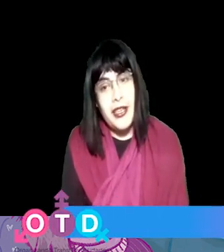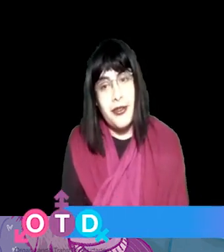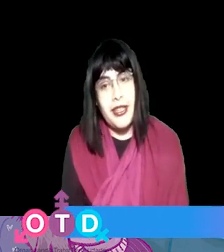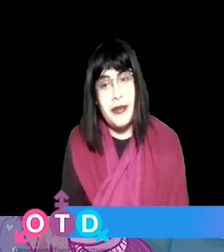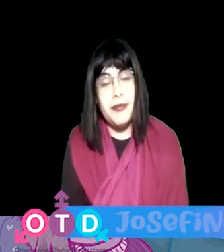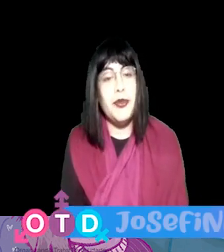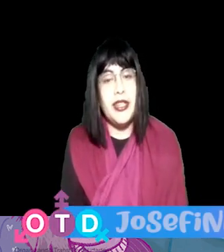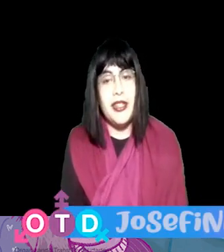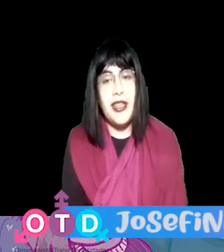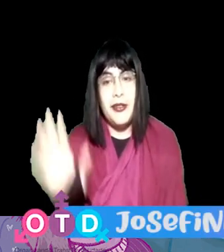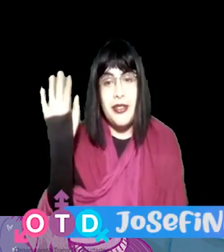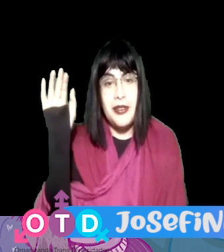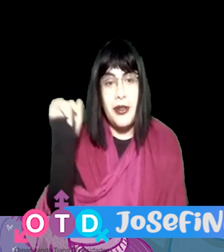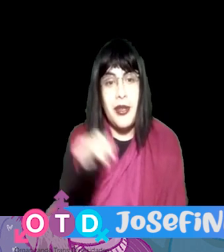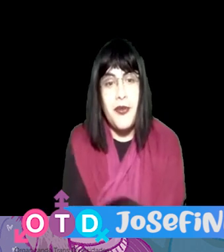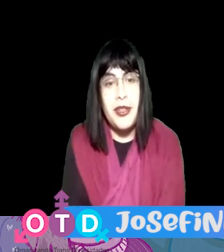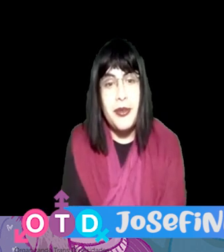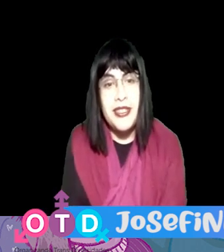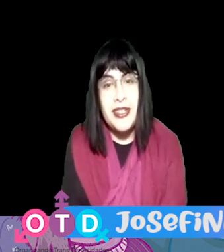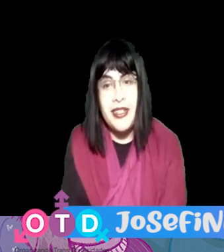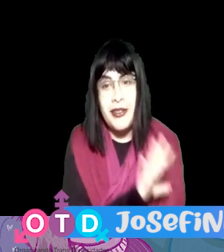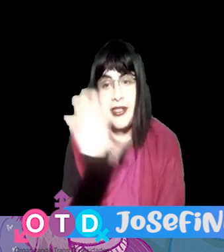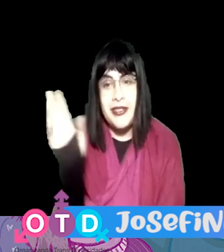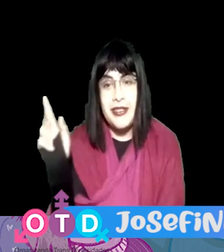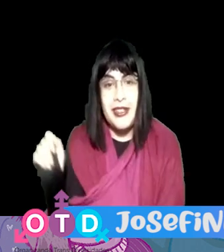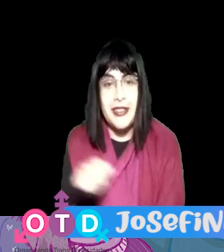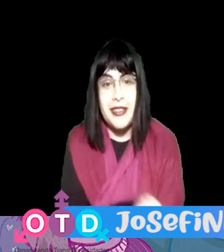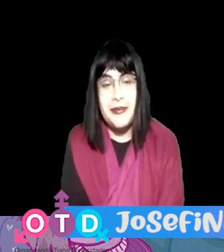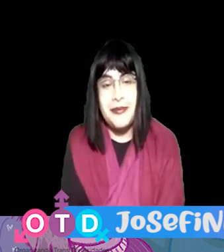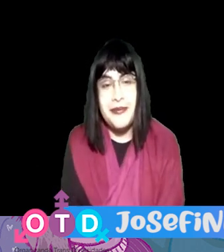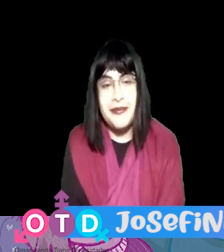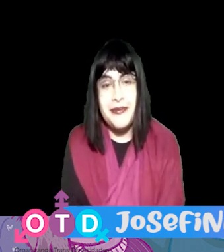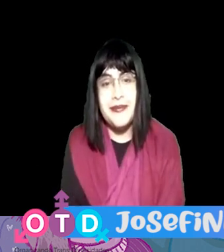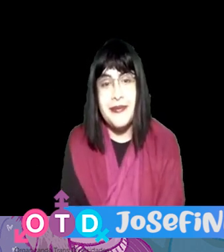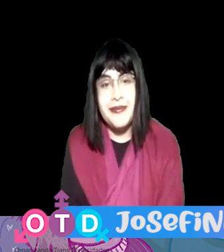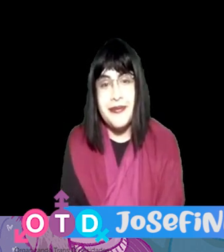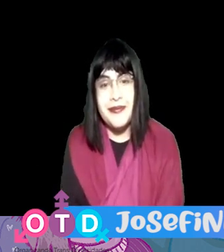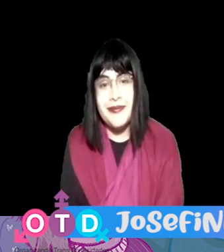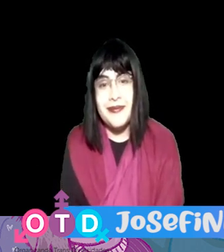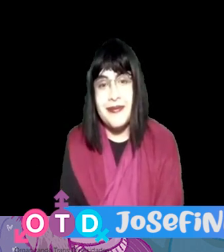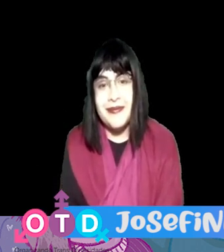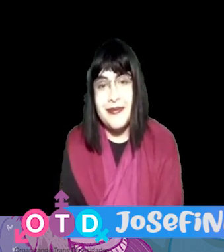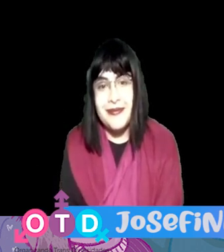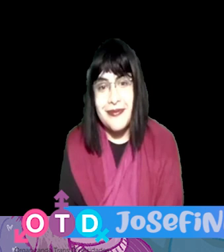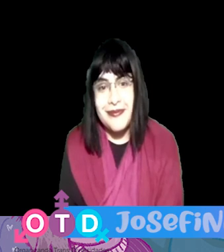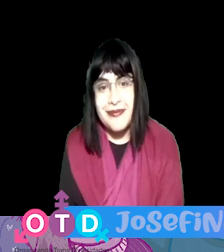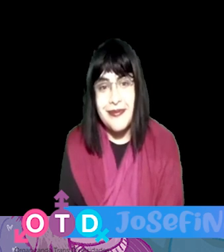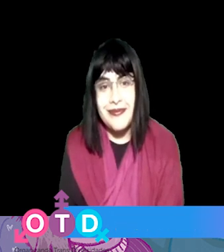Feliz 7 años UTD. Muchas gracias a todos. Nos estamos viendo, Michelle, y a todos. Muchas